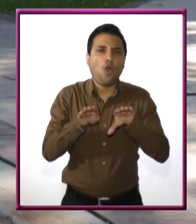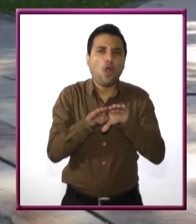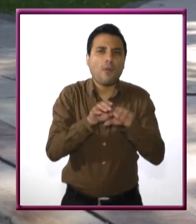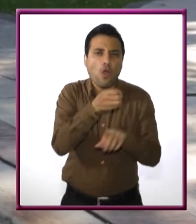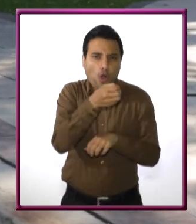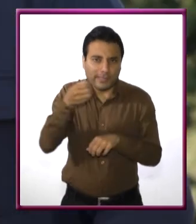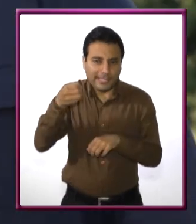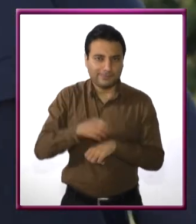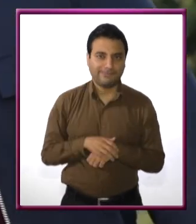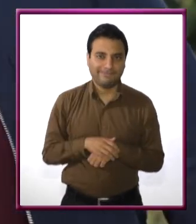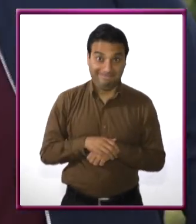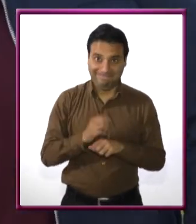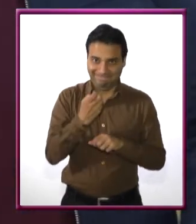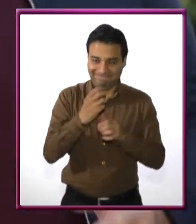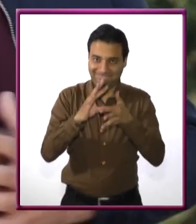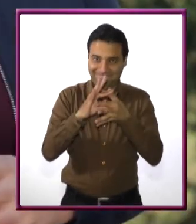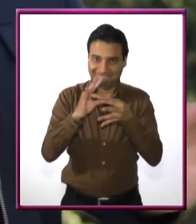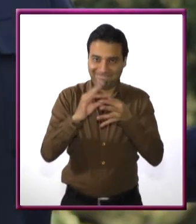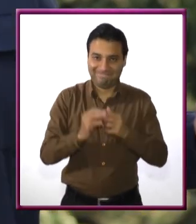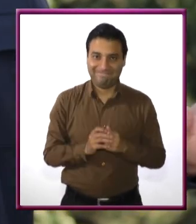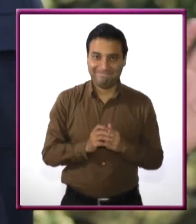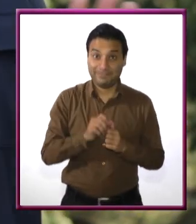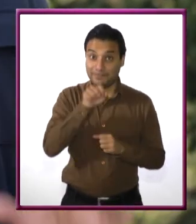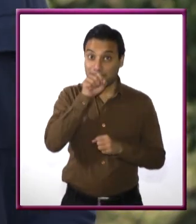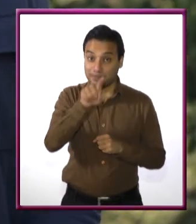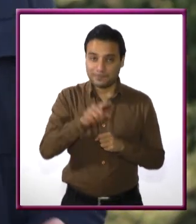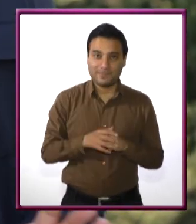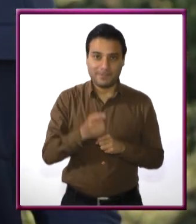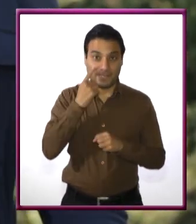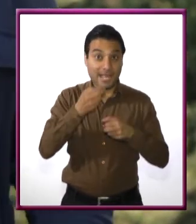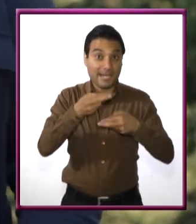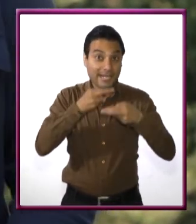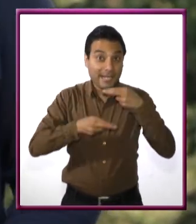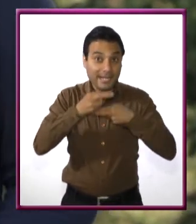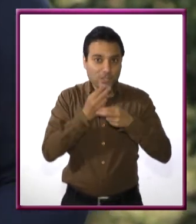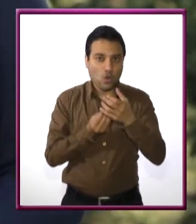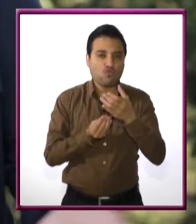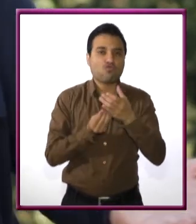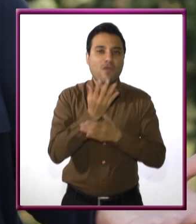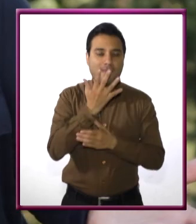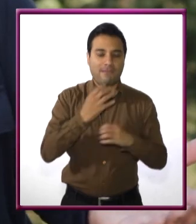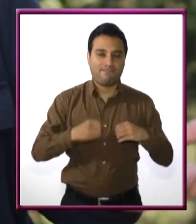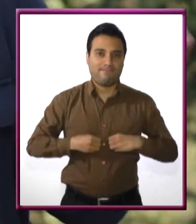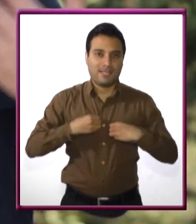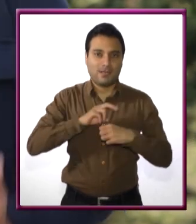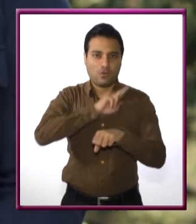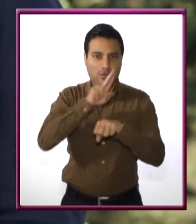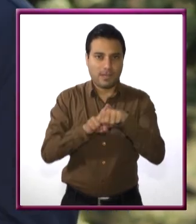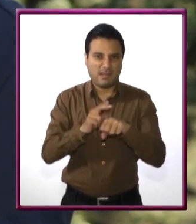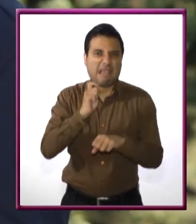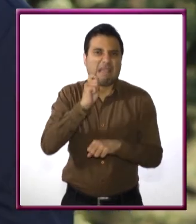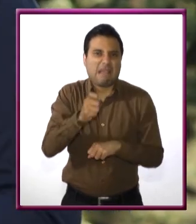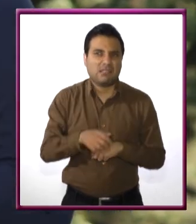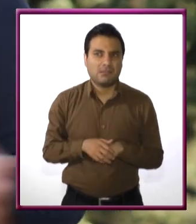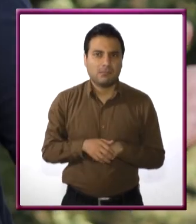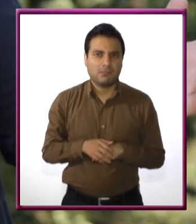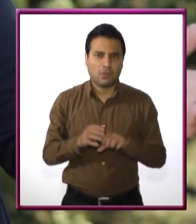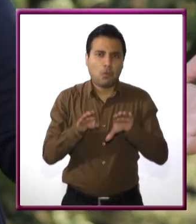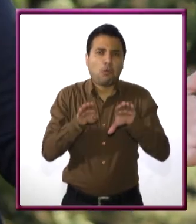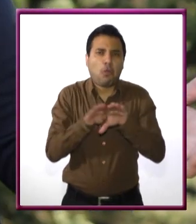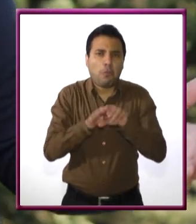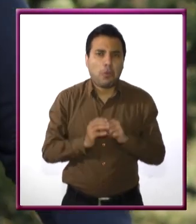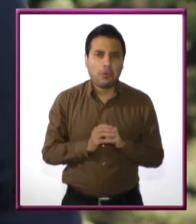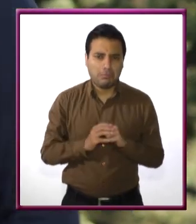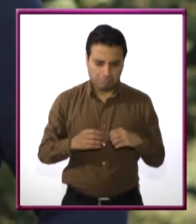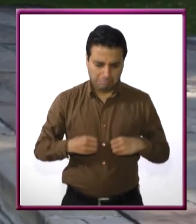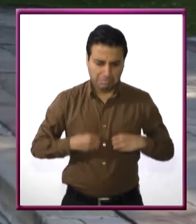y computadora. Analizaremos lo que significa el regreso a la nueva realidad. ¿De qué se trata? ¿Por qué es nueva? ¿De qué manera